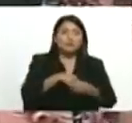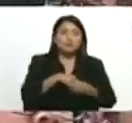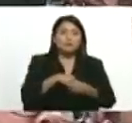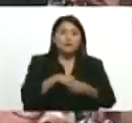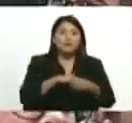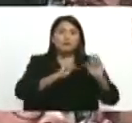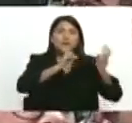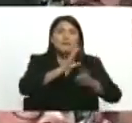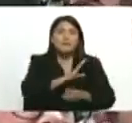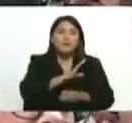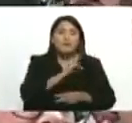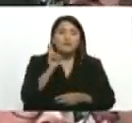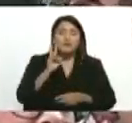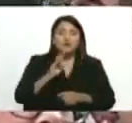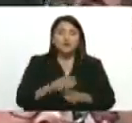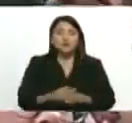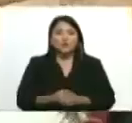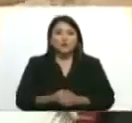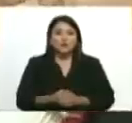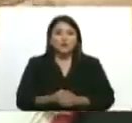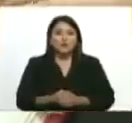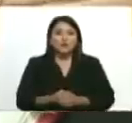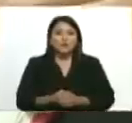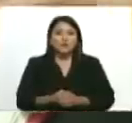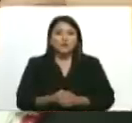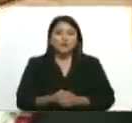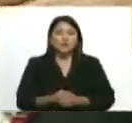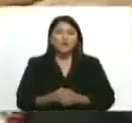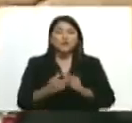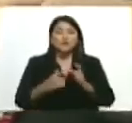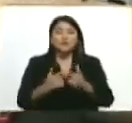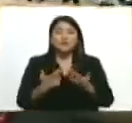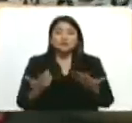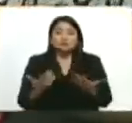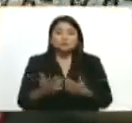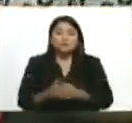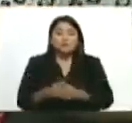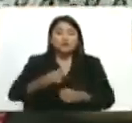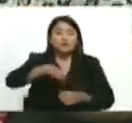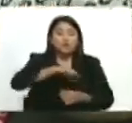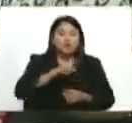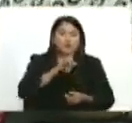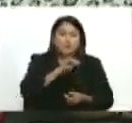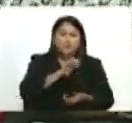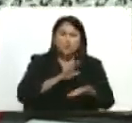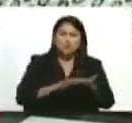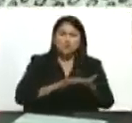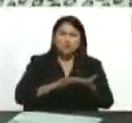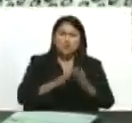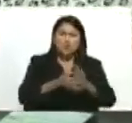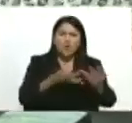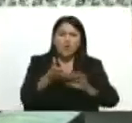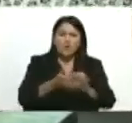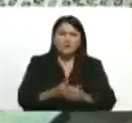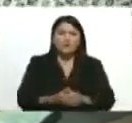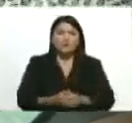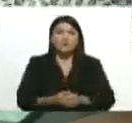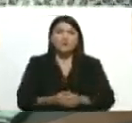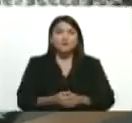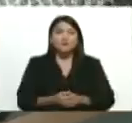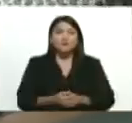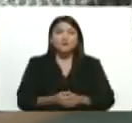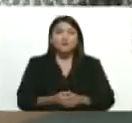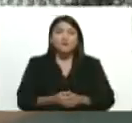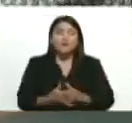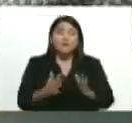nada de la búsqueda de resoluciones de los problemas de los venezolanos y las venezolanas. Hoy le podemos pedir